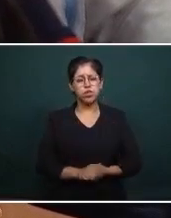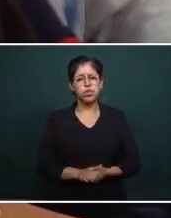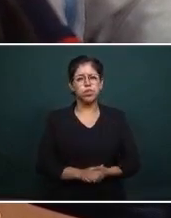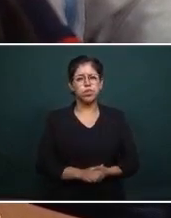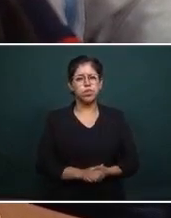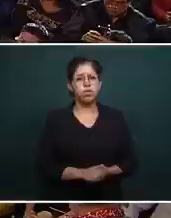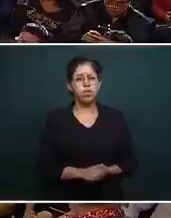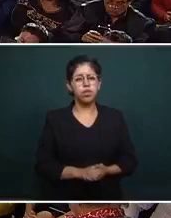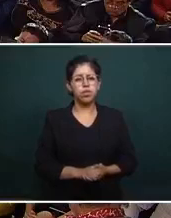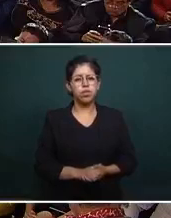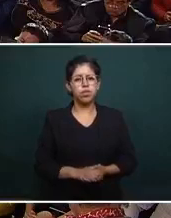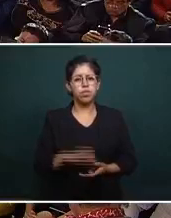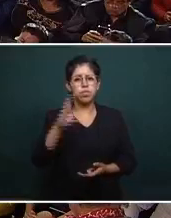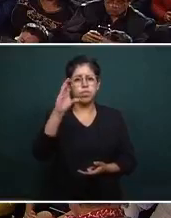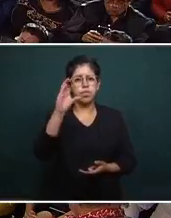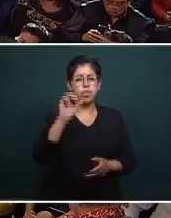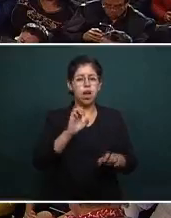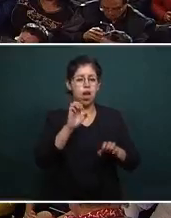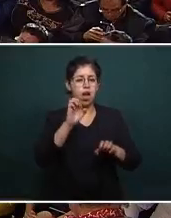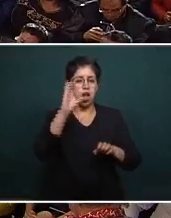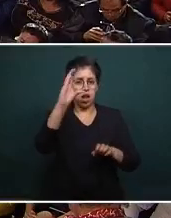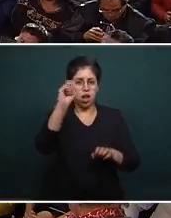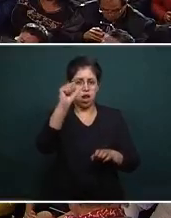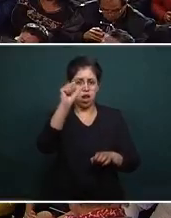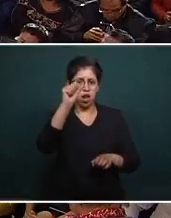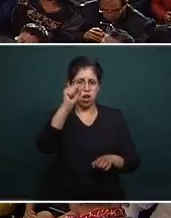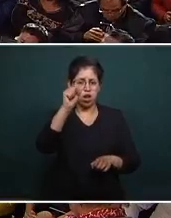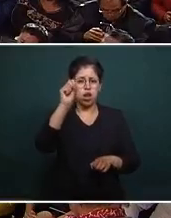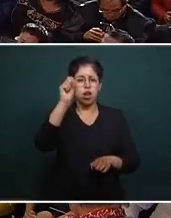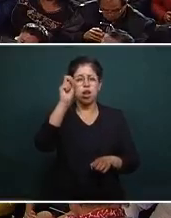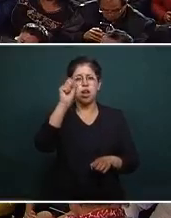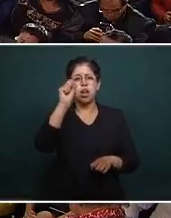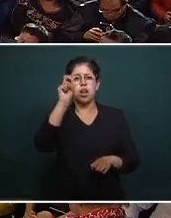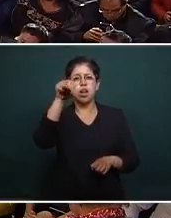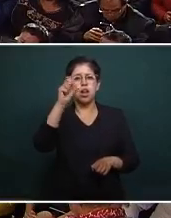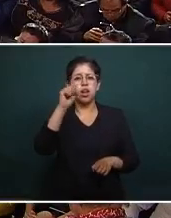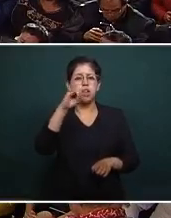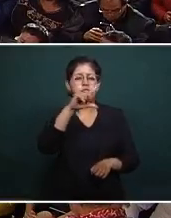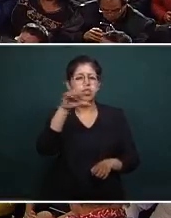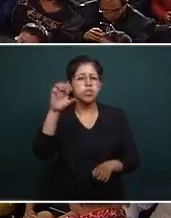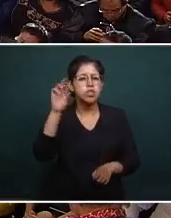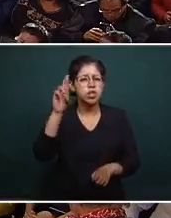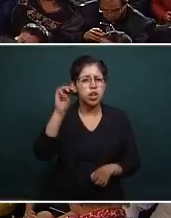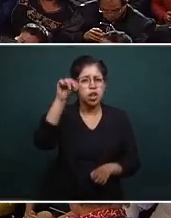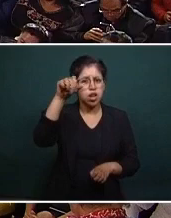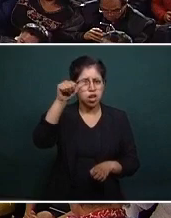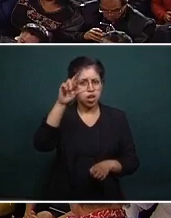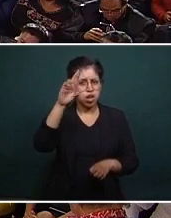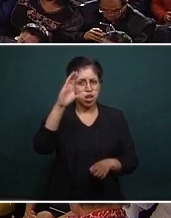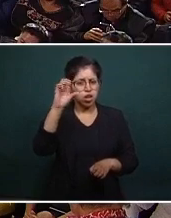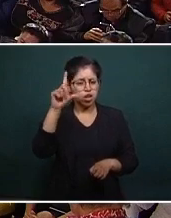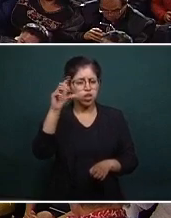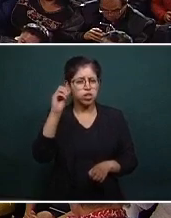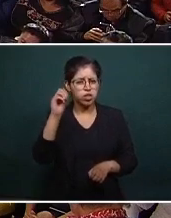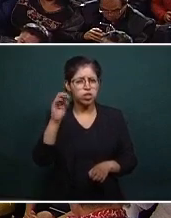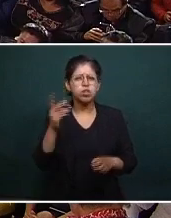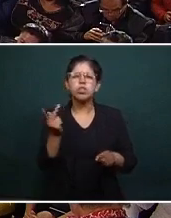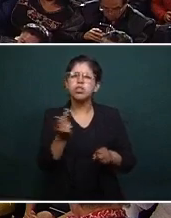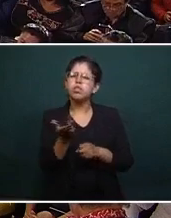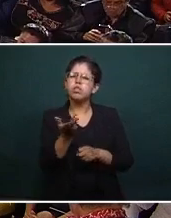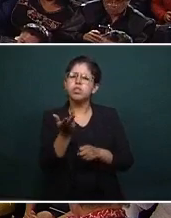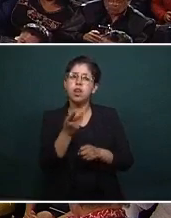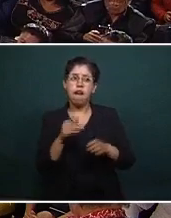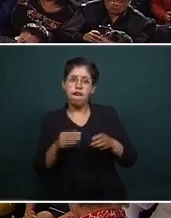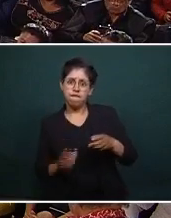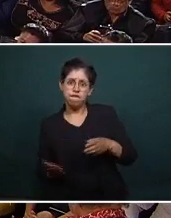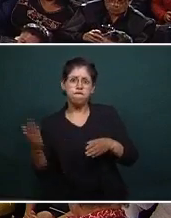El canciller Marcelo Ebrard estará atendiendo ya allá el asunto con los familiares de las víctimas y